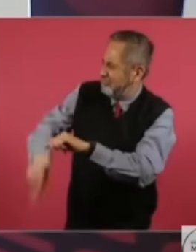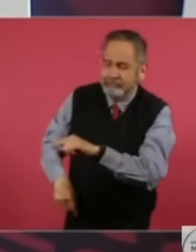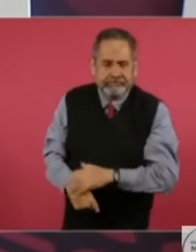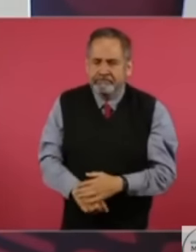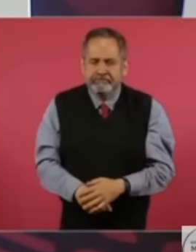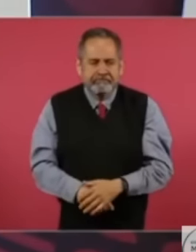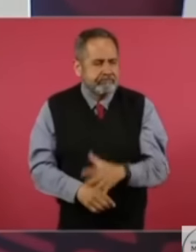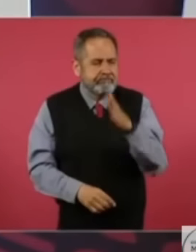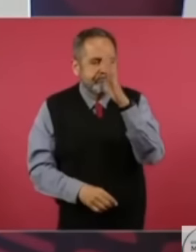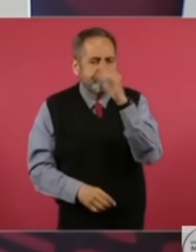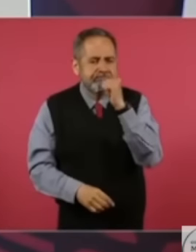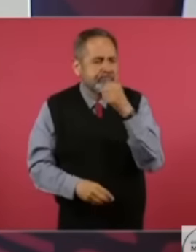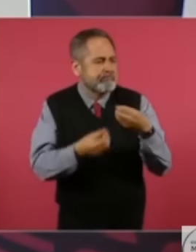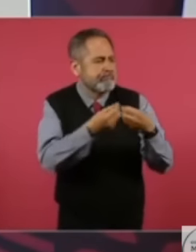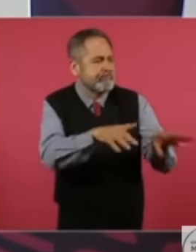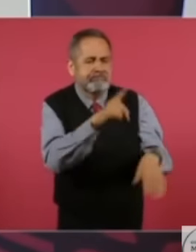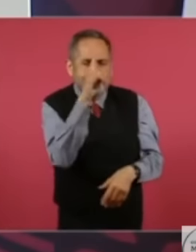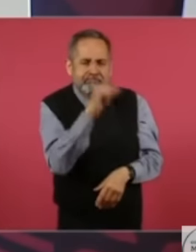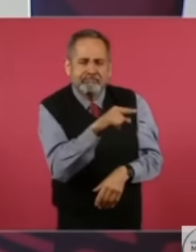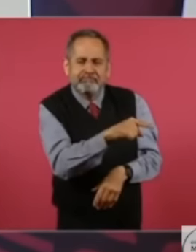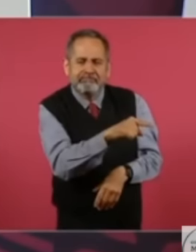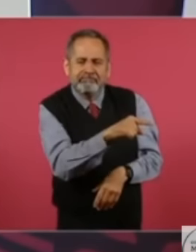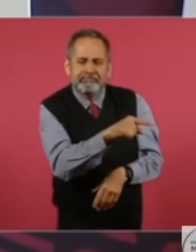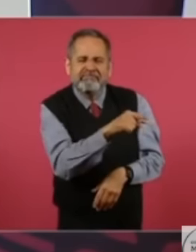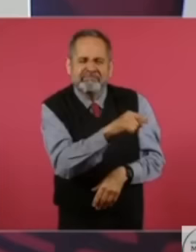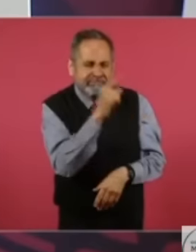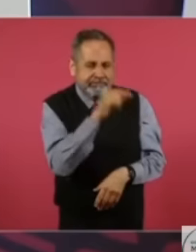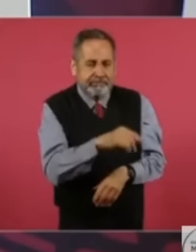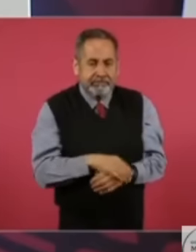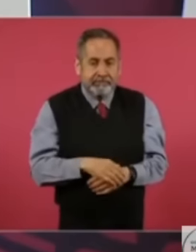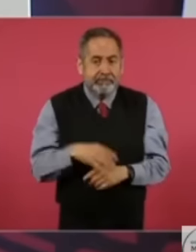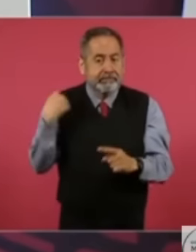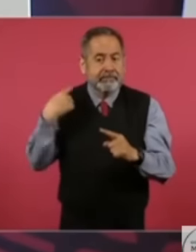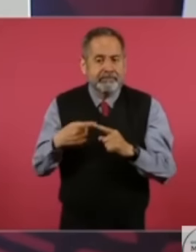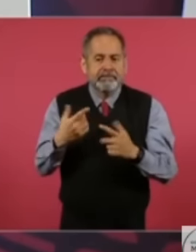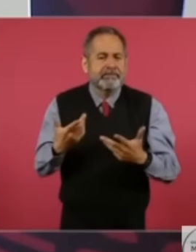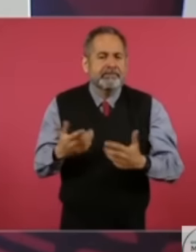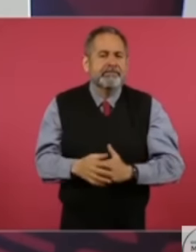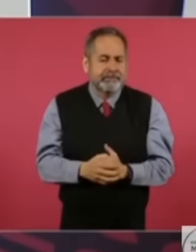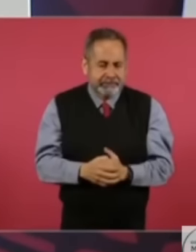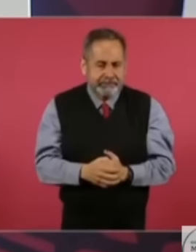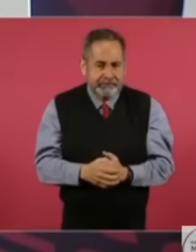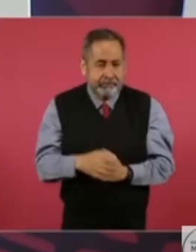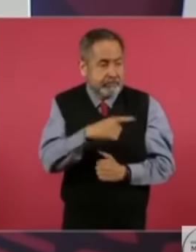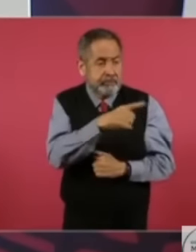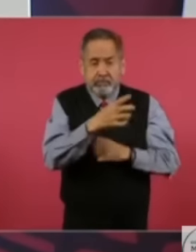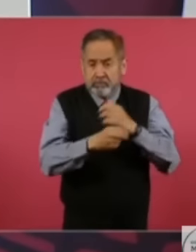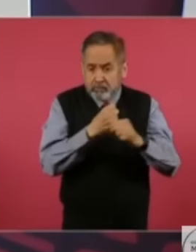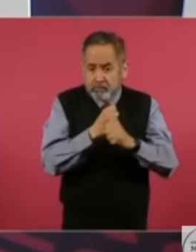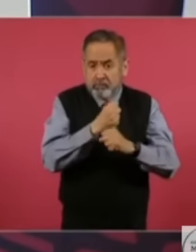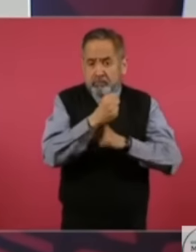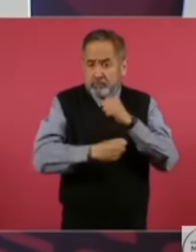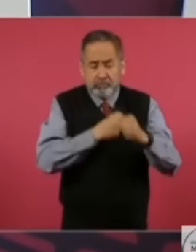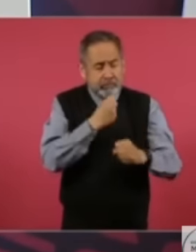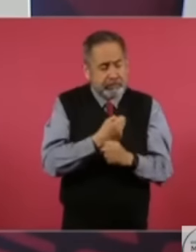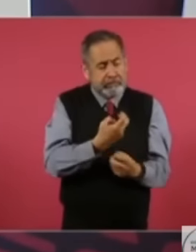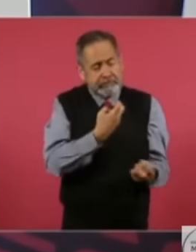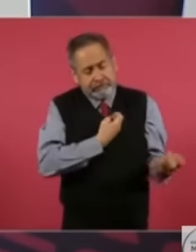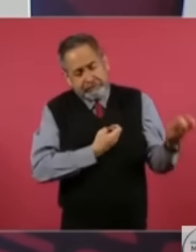hay corrupción y por el contrario se está atacando la corrupción y también se va a implementar con toda la